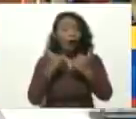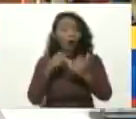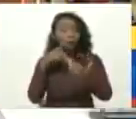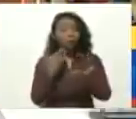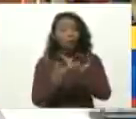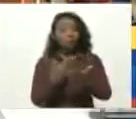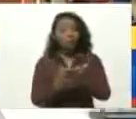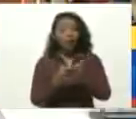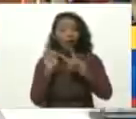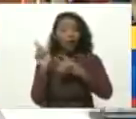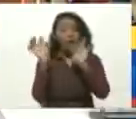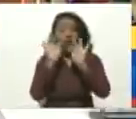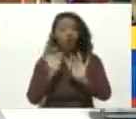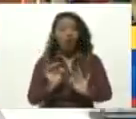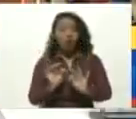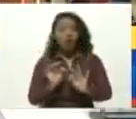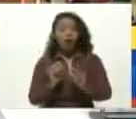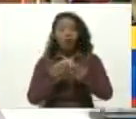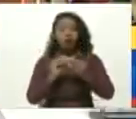método.